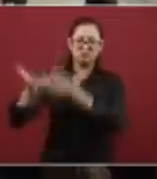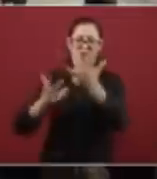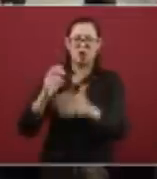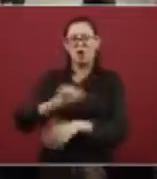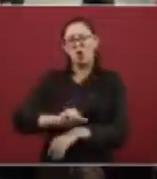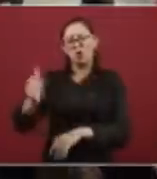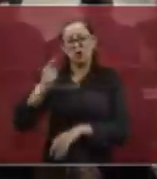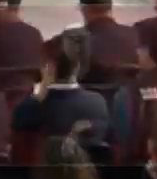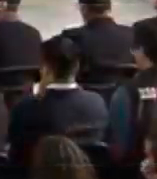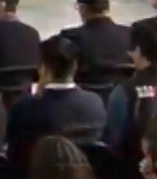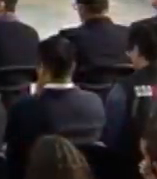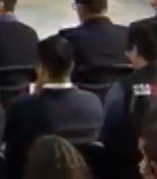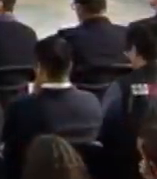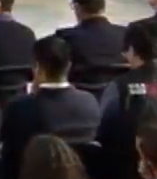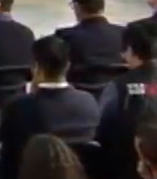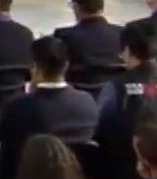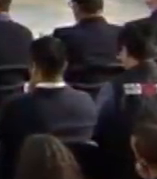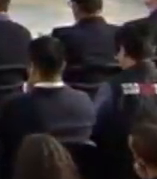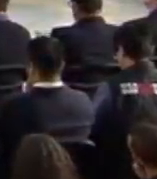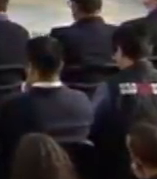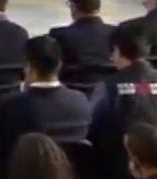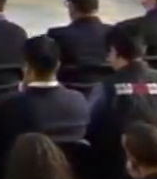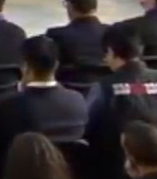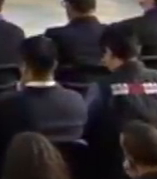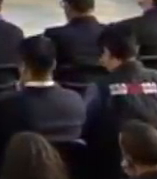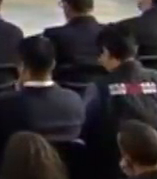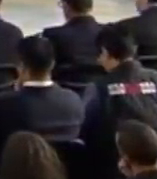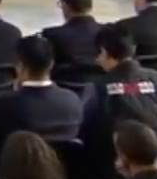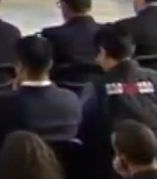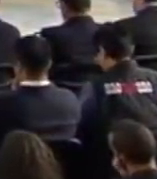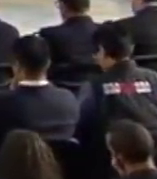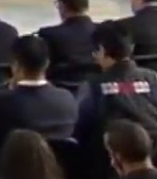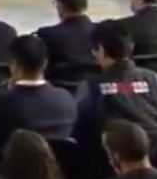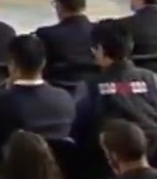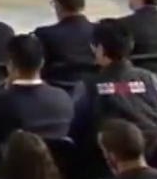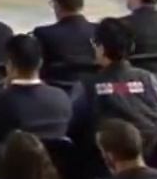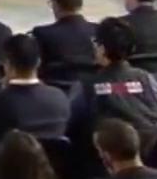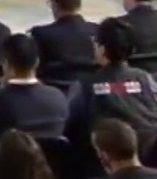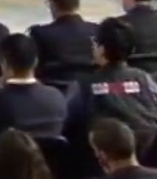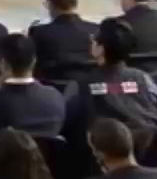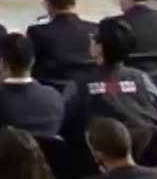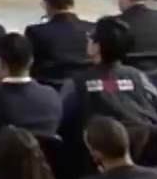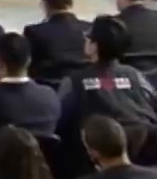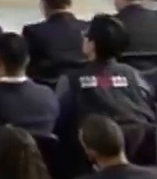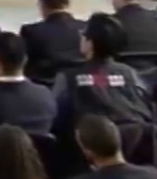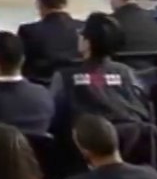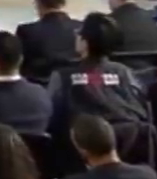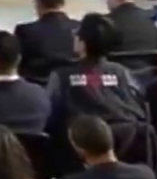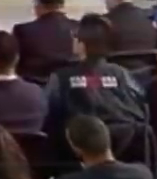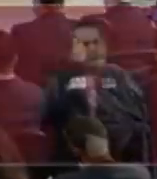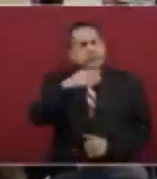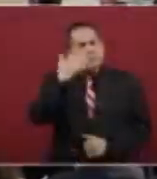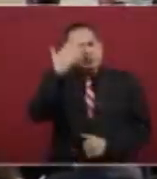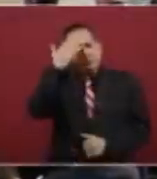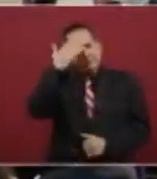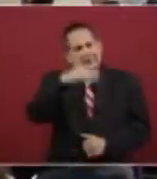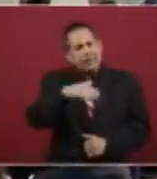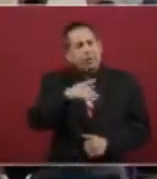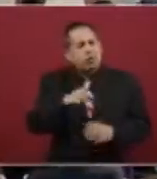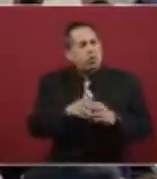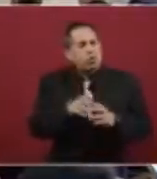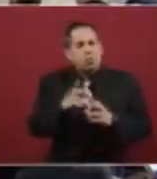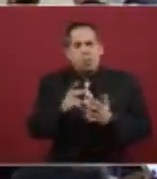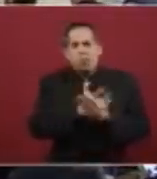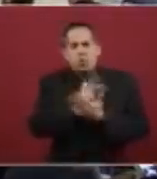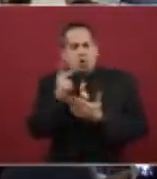de México. ¿Usted tiene alguna evaluación ya de cómo han funcionado ahí los programas que ustedes están impulsando para apoyar a la gente de